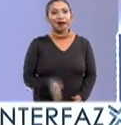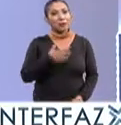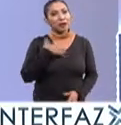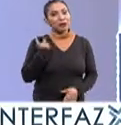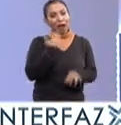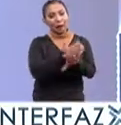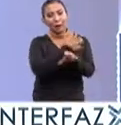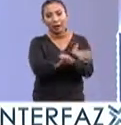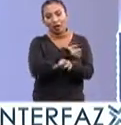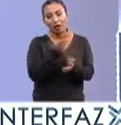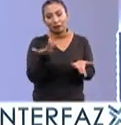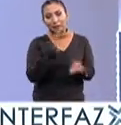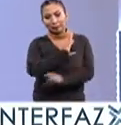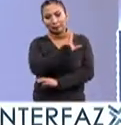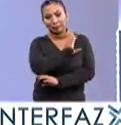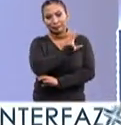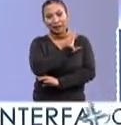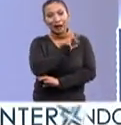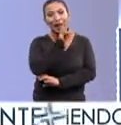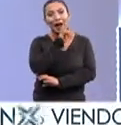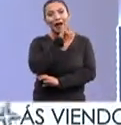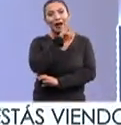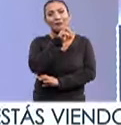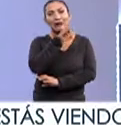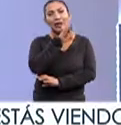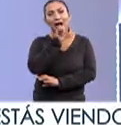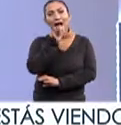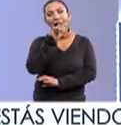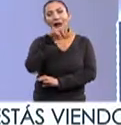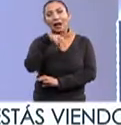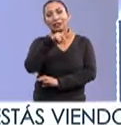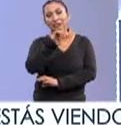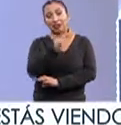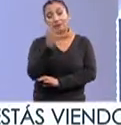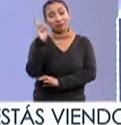Y bueno, ya está con nosotros nuestro queridísimo Javier Aranda, un verdadero